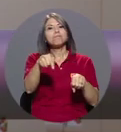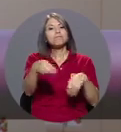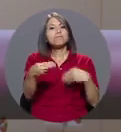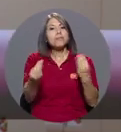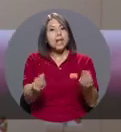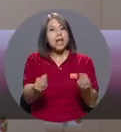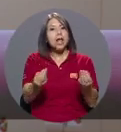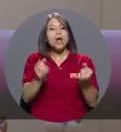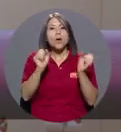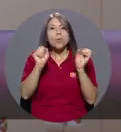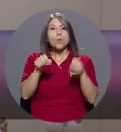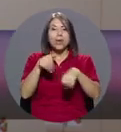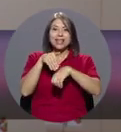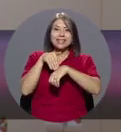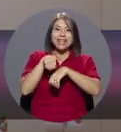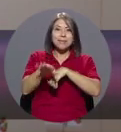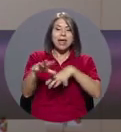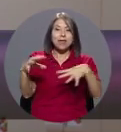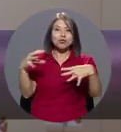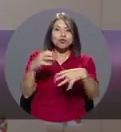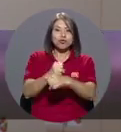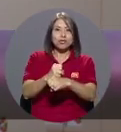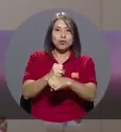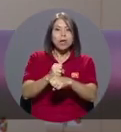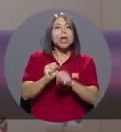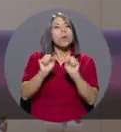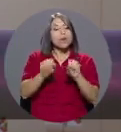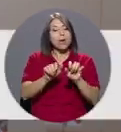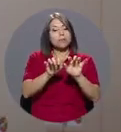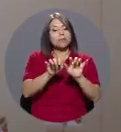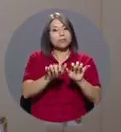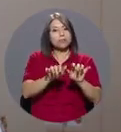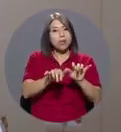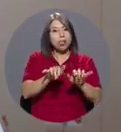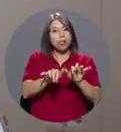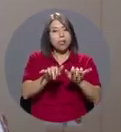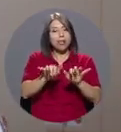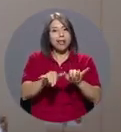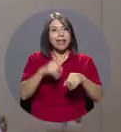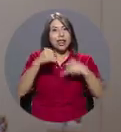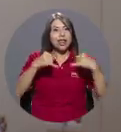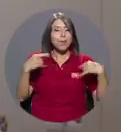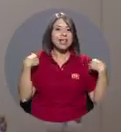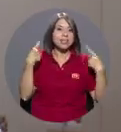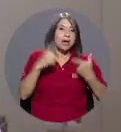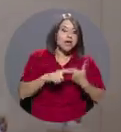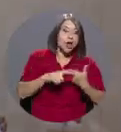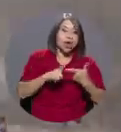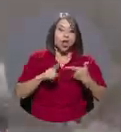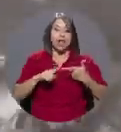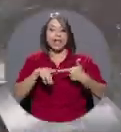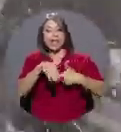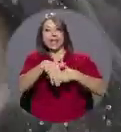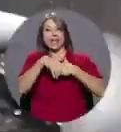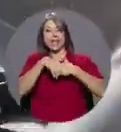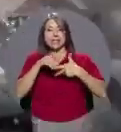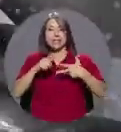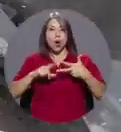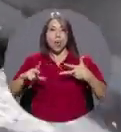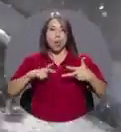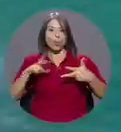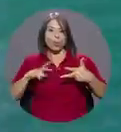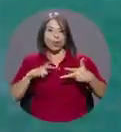al ACUA pueden ser enviados a través de un resumen. Estos pueden ser escritos en español, en inglés